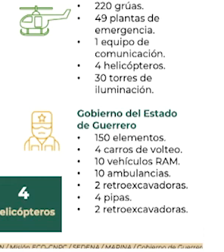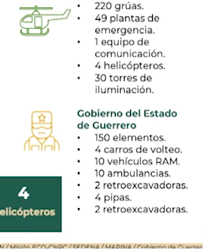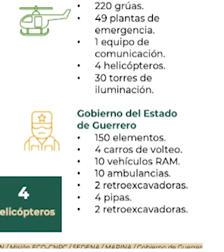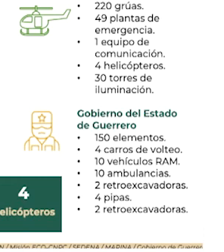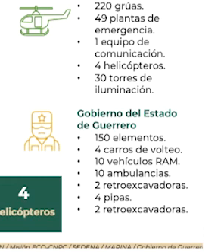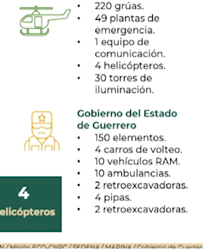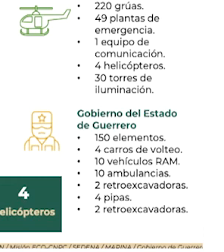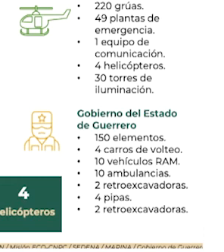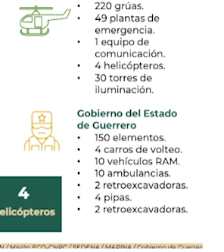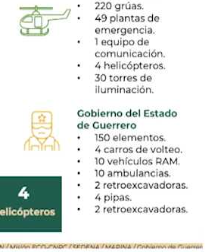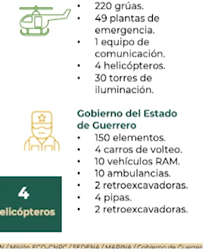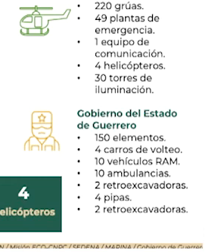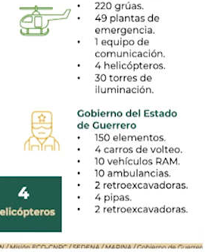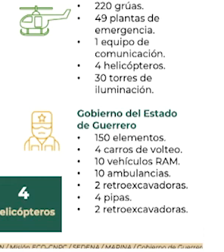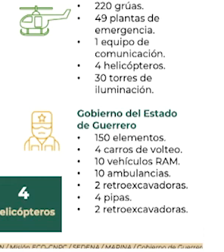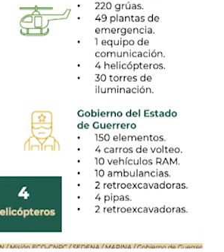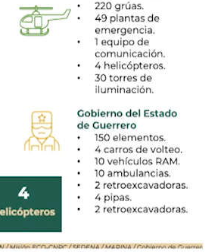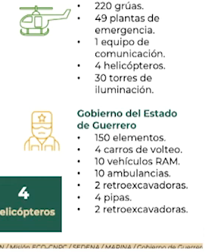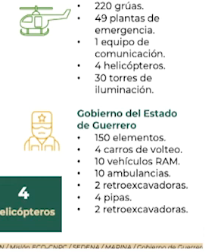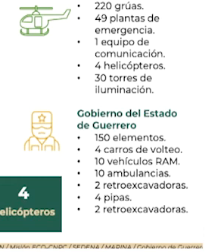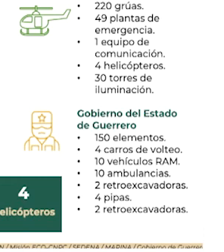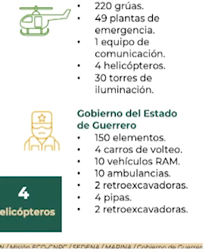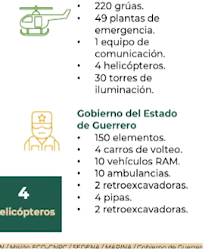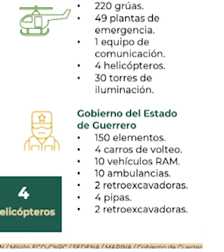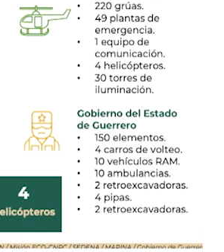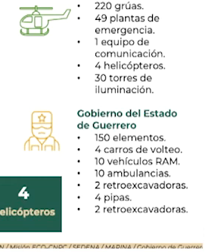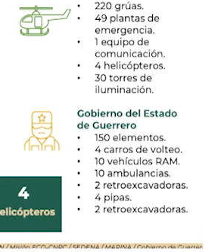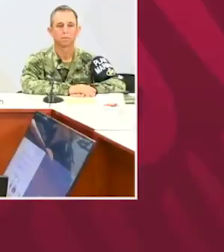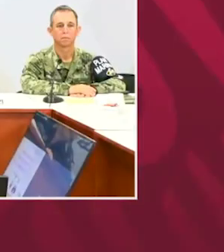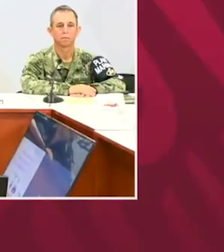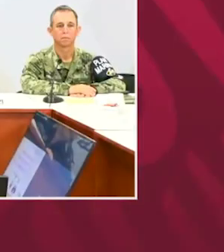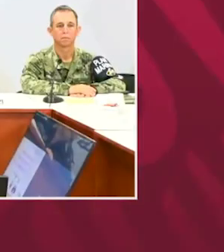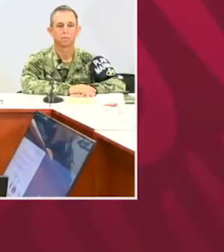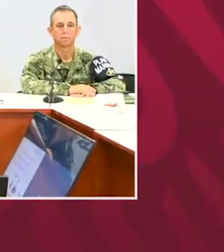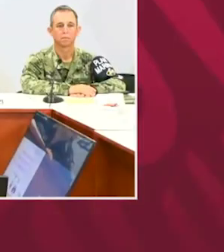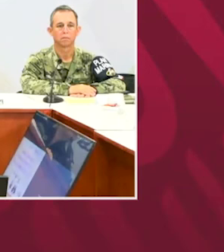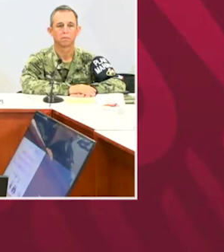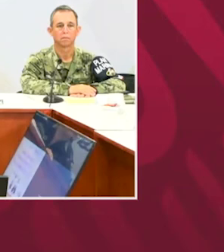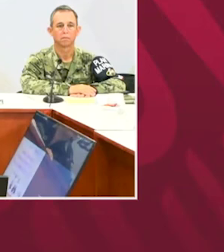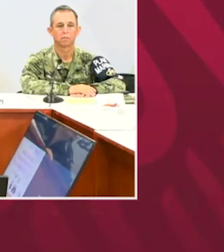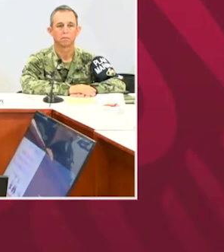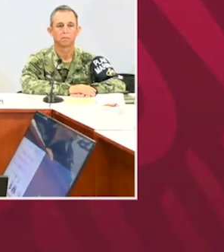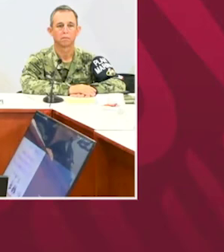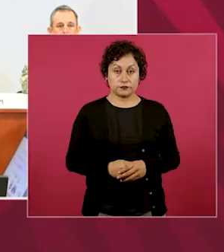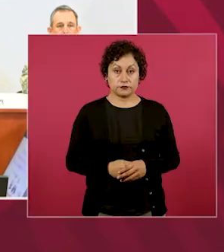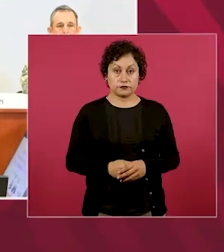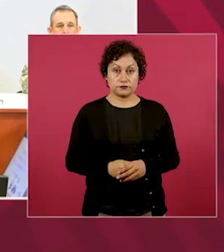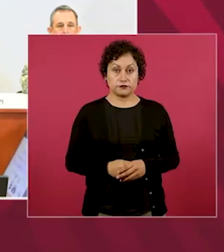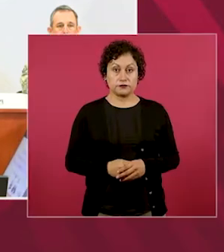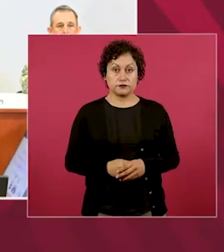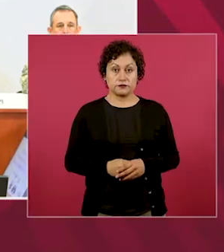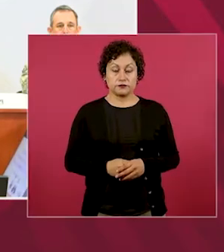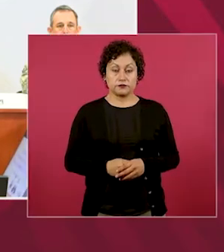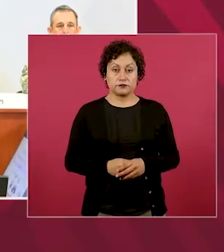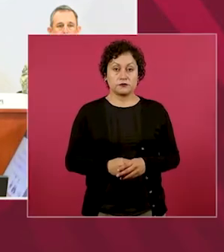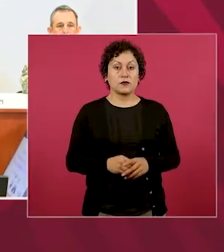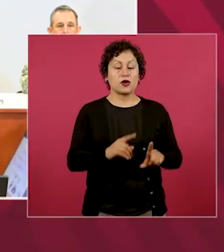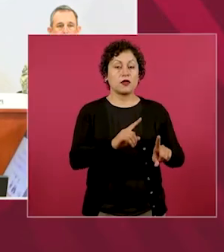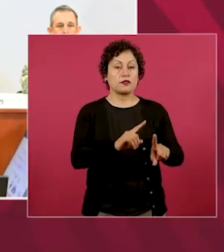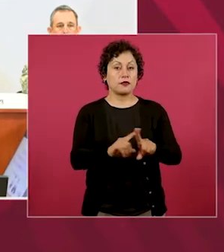Secretaría de Infraestructura, Comunicaciones y Transportes, de la Coordinación Nacional de Protección Civil y las